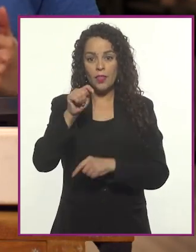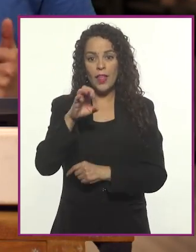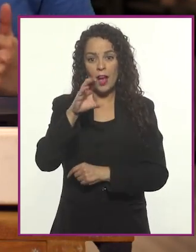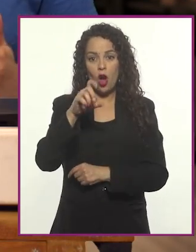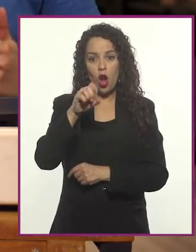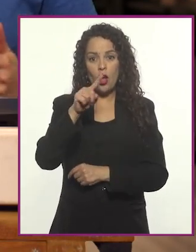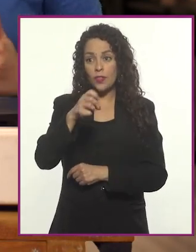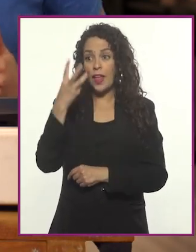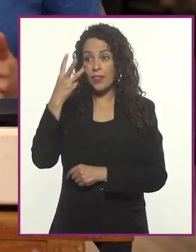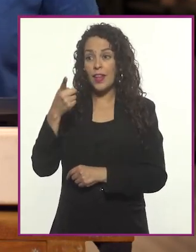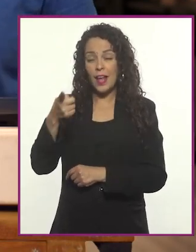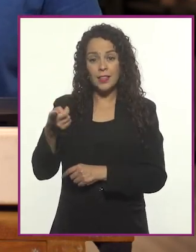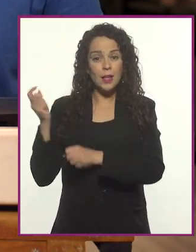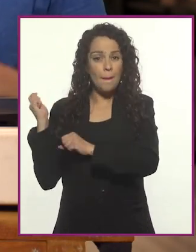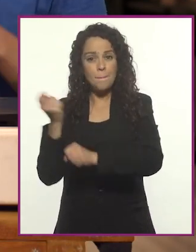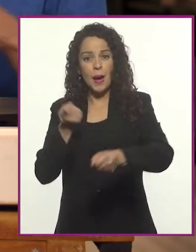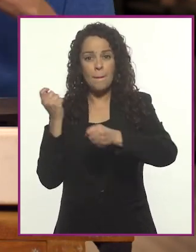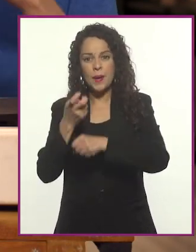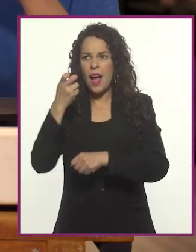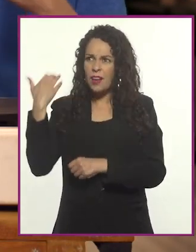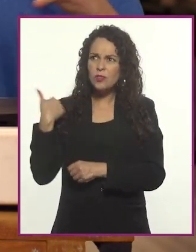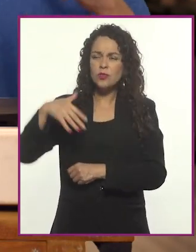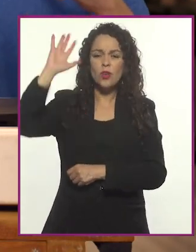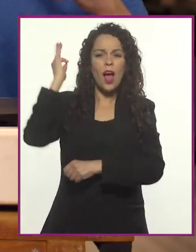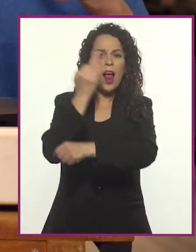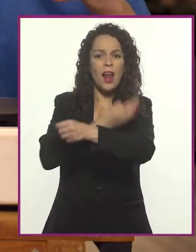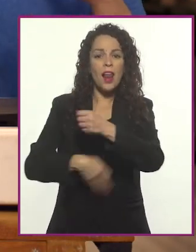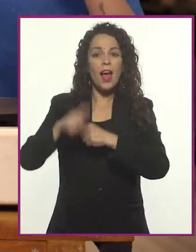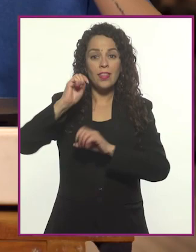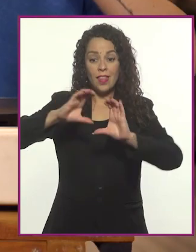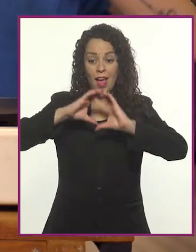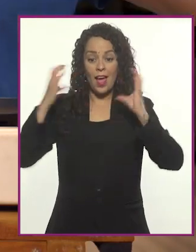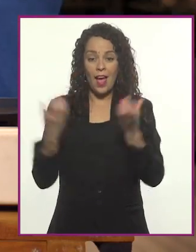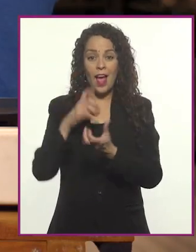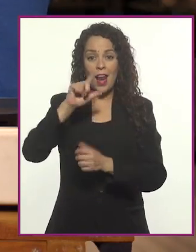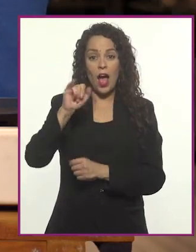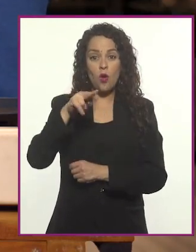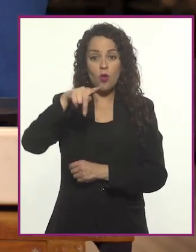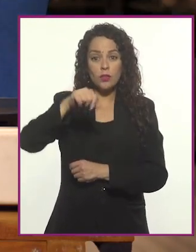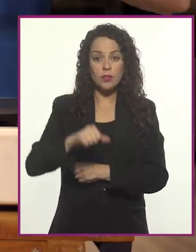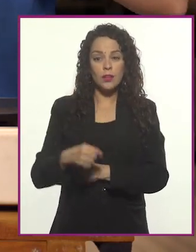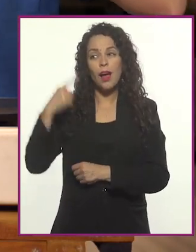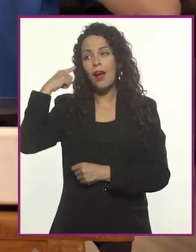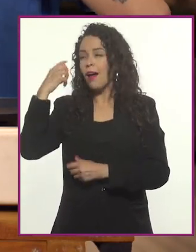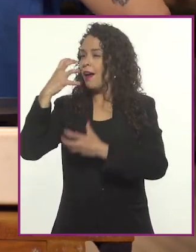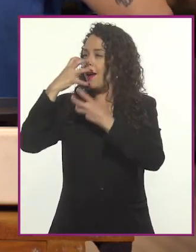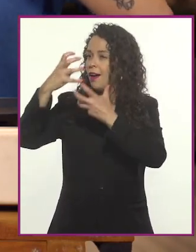jonrones en aquella tarde legendaria en el Estadio de la Junta. ¡Ah!